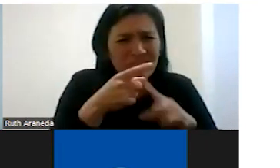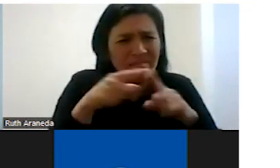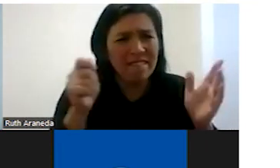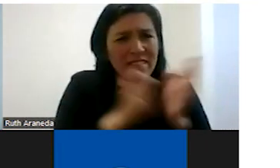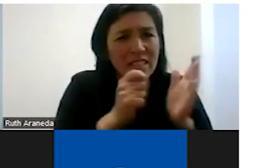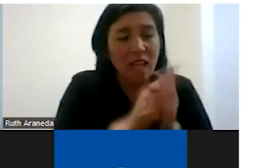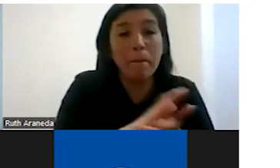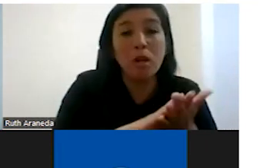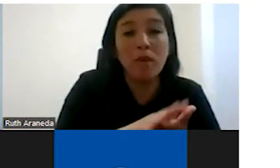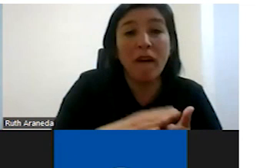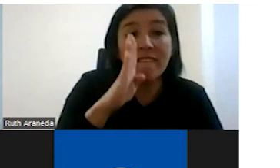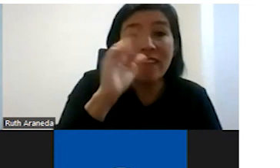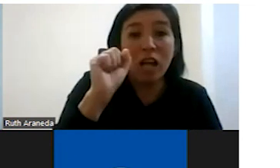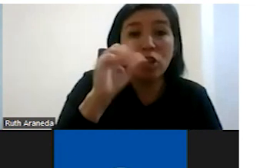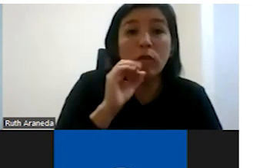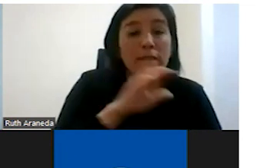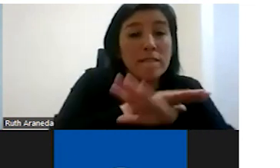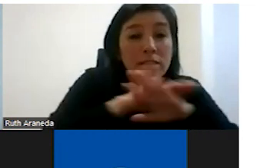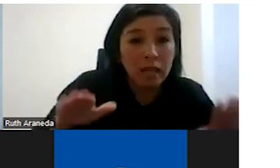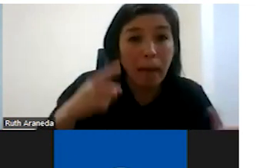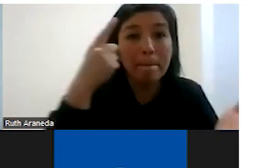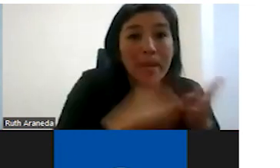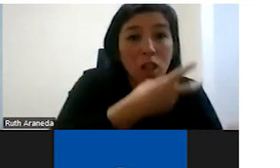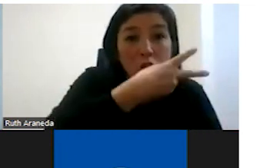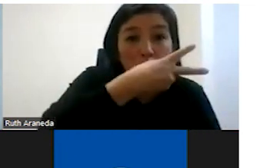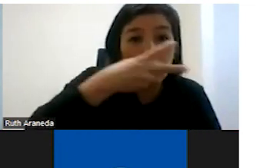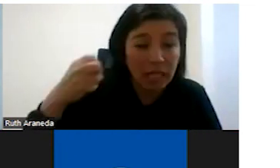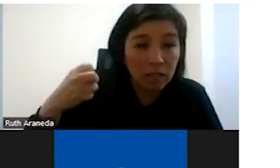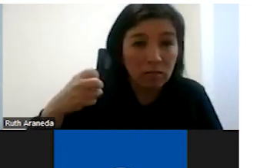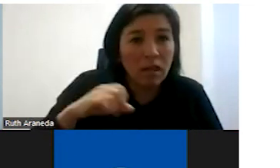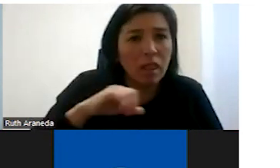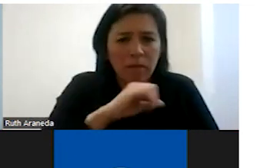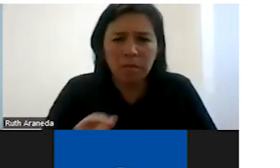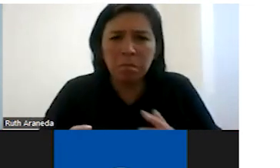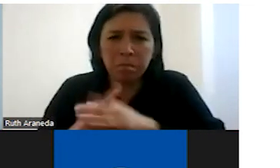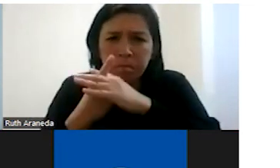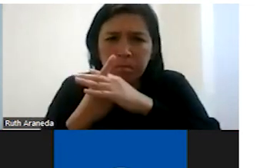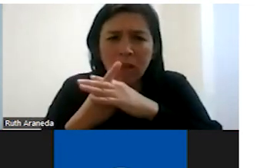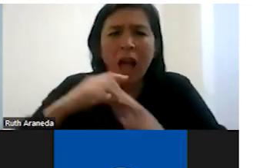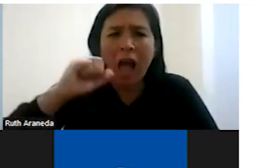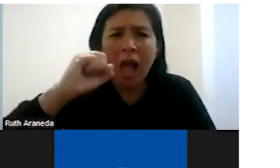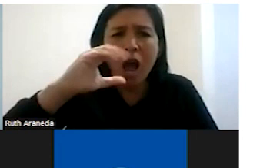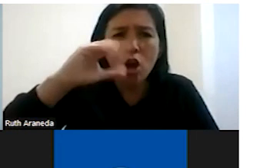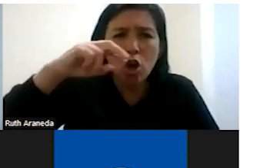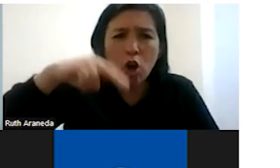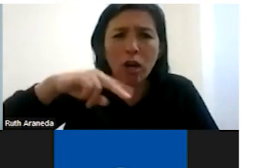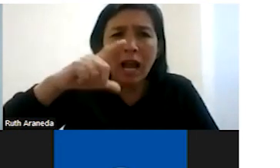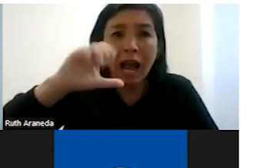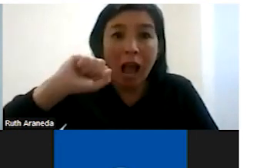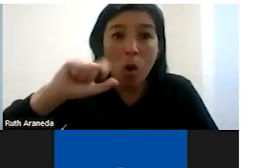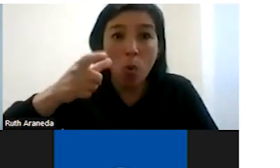termina por el 1200 y pronto Aconcagua, las fechas ya certificadas y verificadas, en